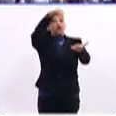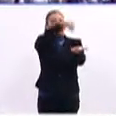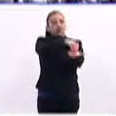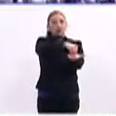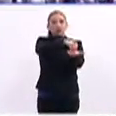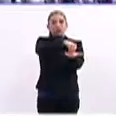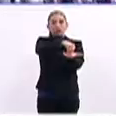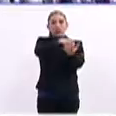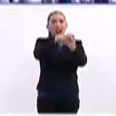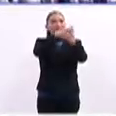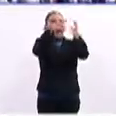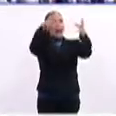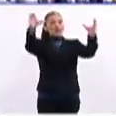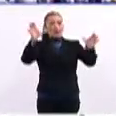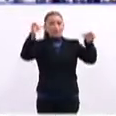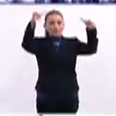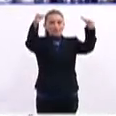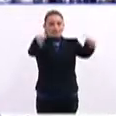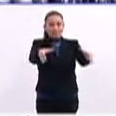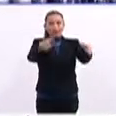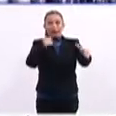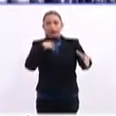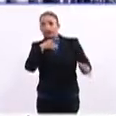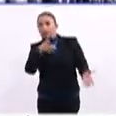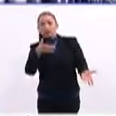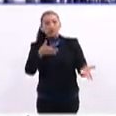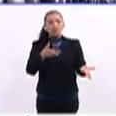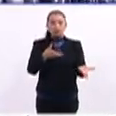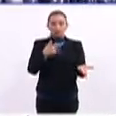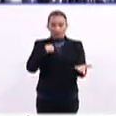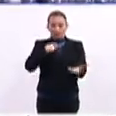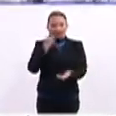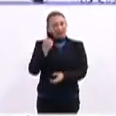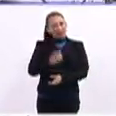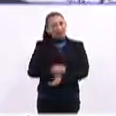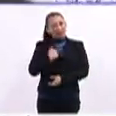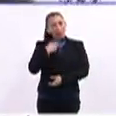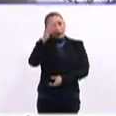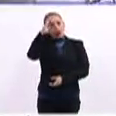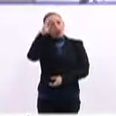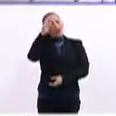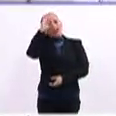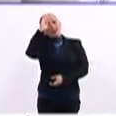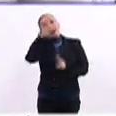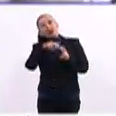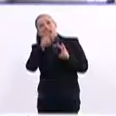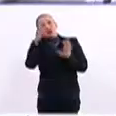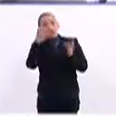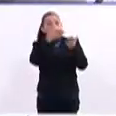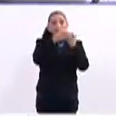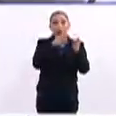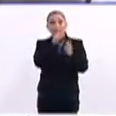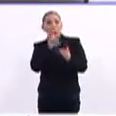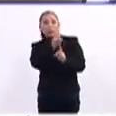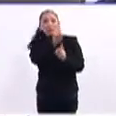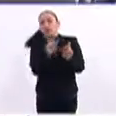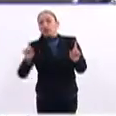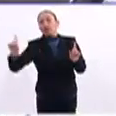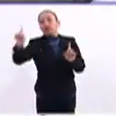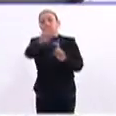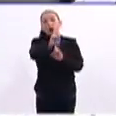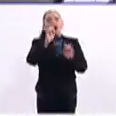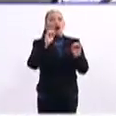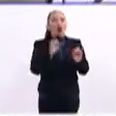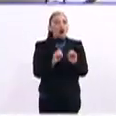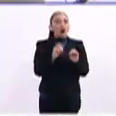objeto monumental que le está obligando a tener un pensamiento o le está obstruyendo el paso o le hace que cambie